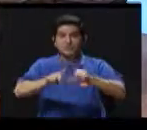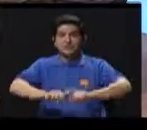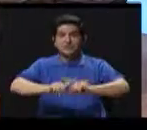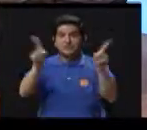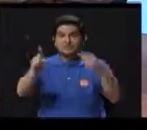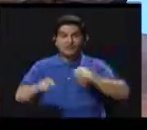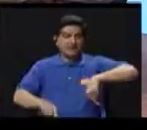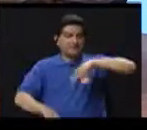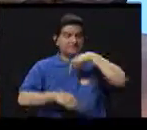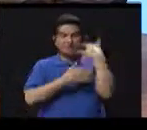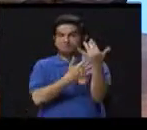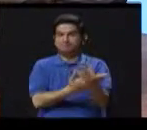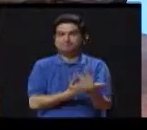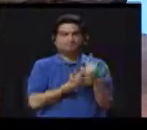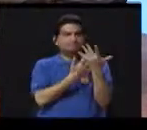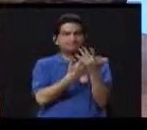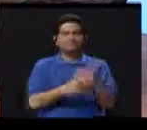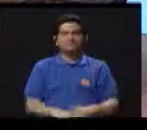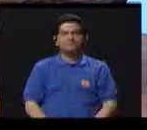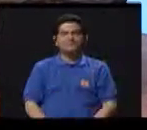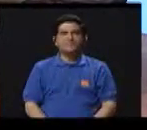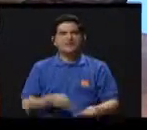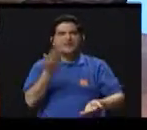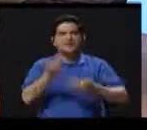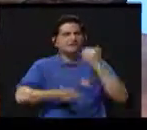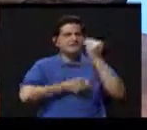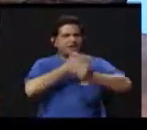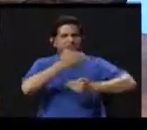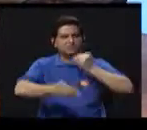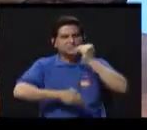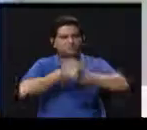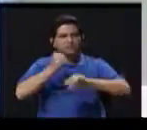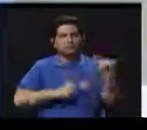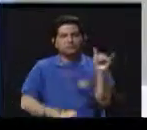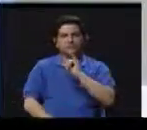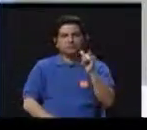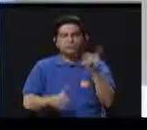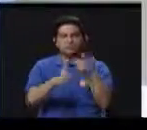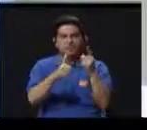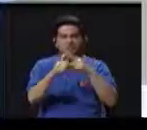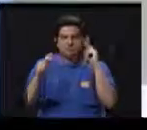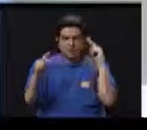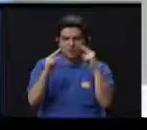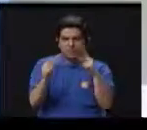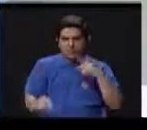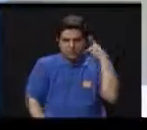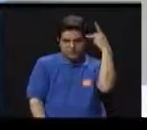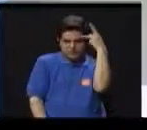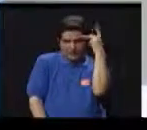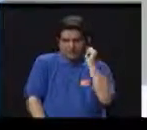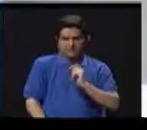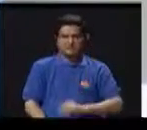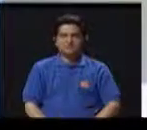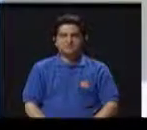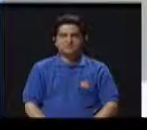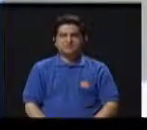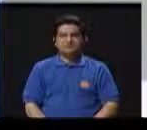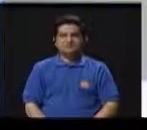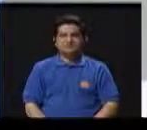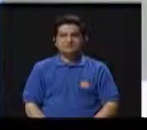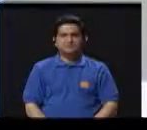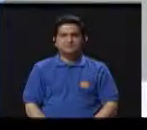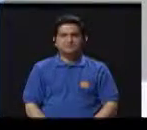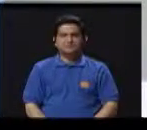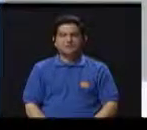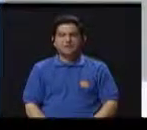distinto, sí, no lo esperábamos. Como que el proceso un poco fue también, primero conocimos a los papás, o sea, como